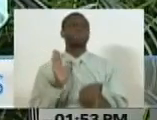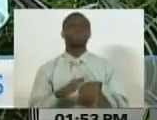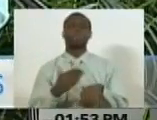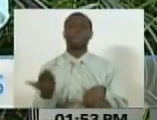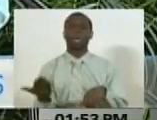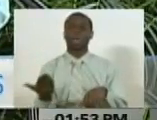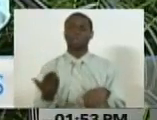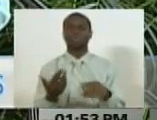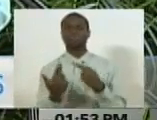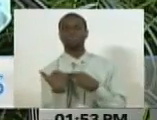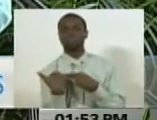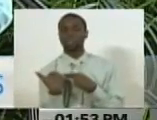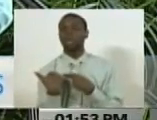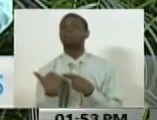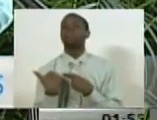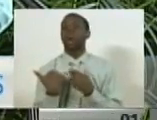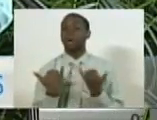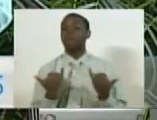a